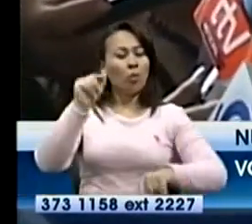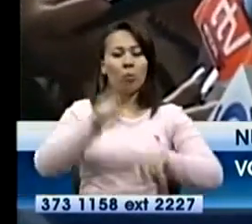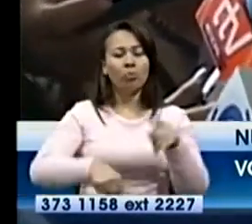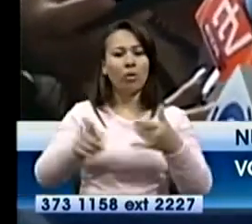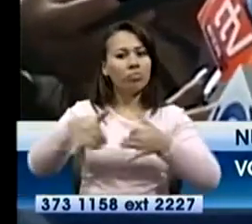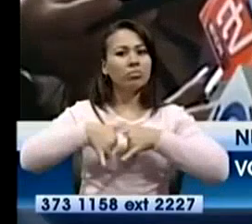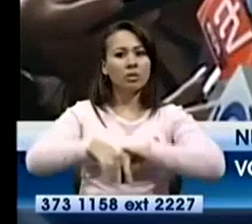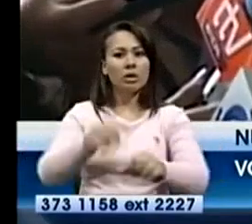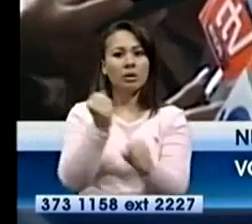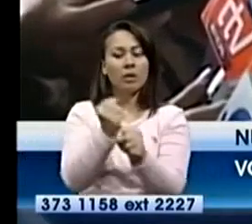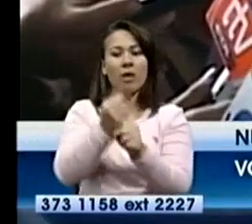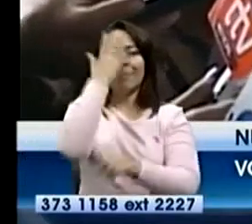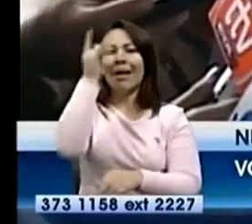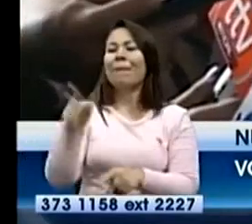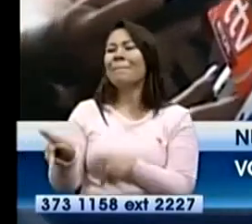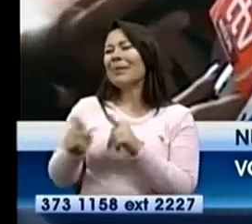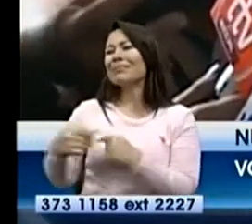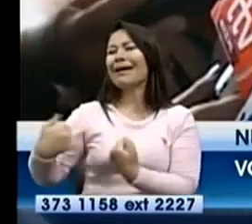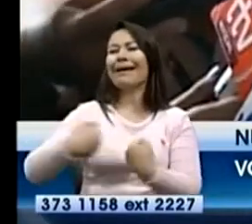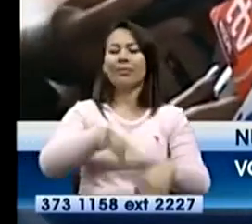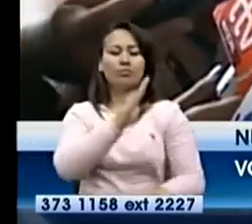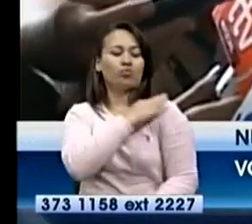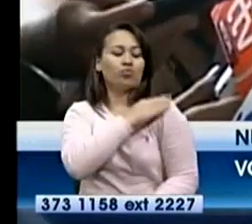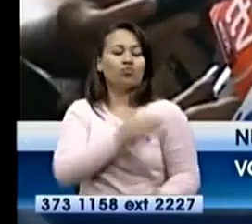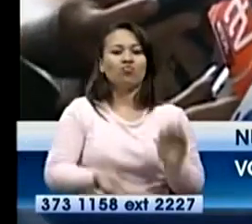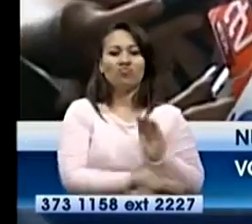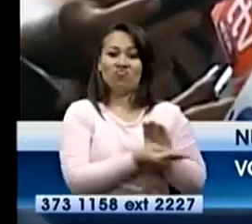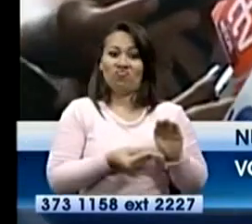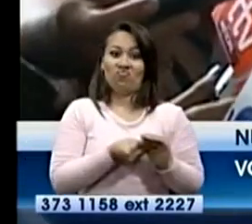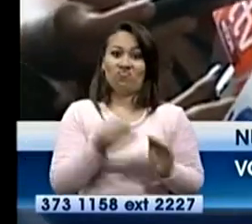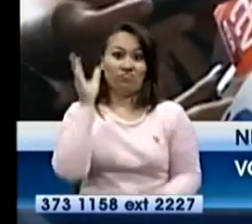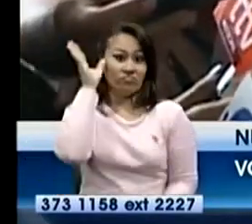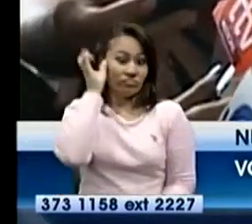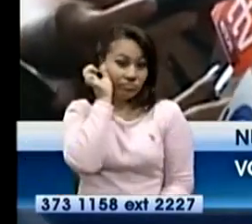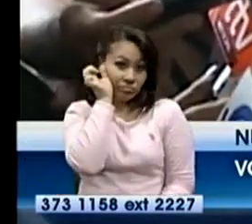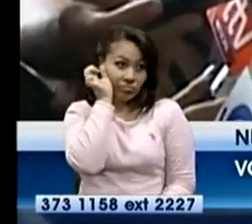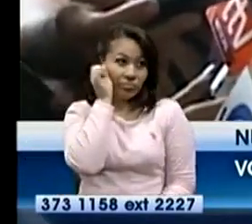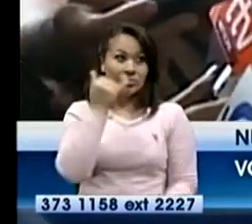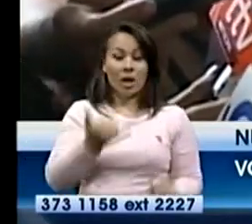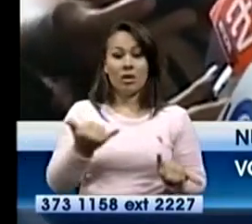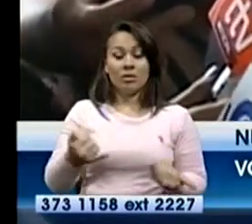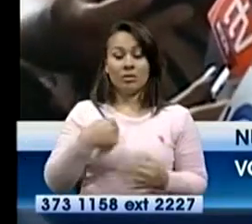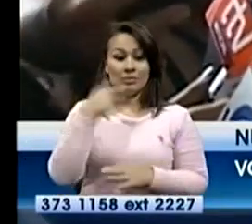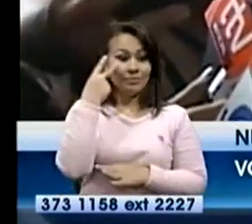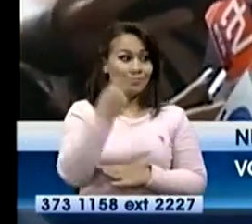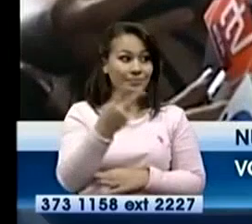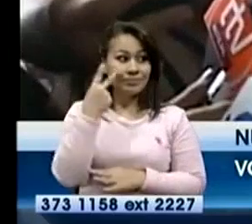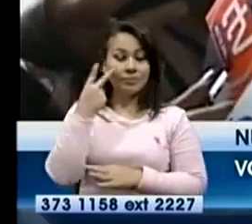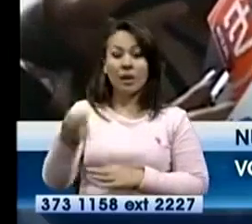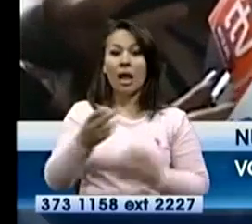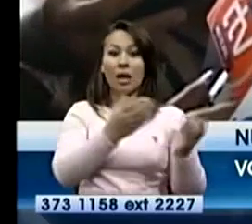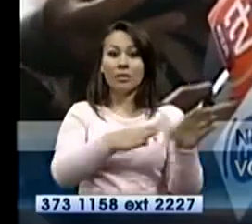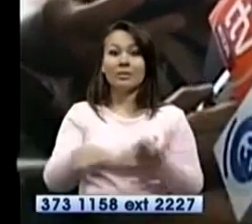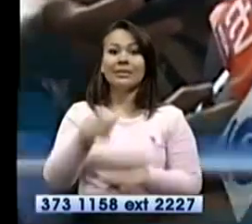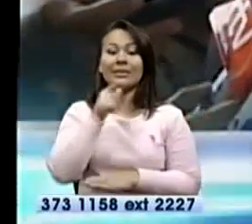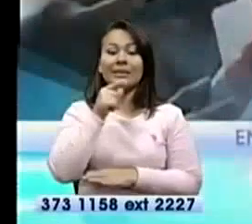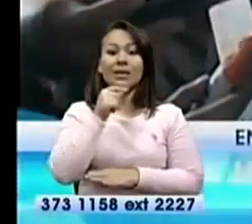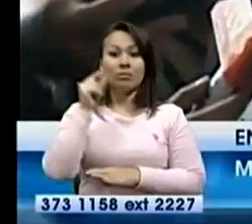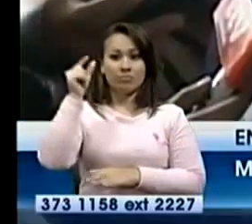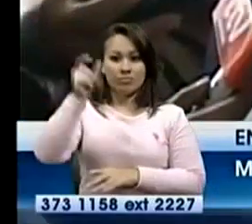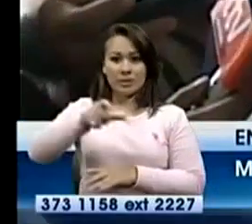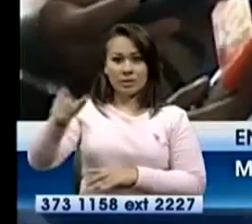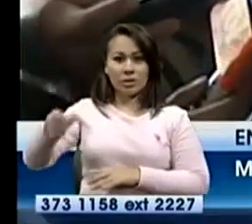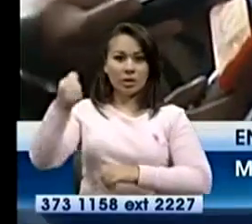que debe de tomar la fiscalía, a mi juicio, ya no solo corresponde ver funcionarios que tuvieron que